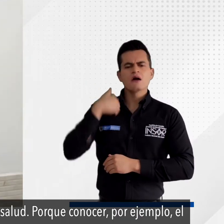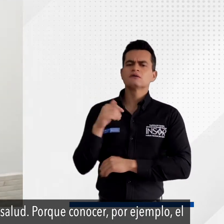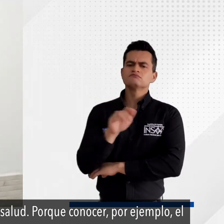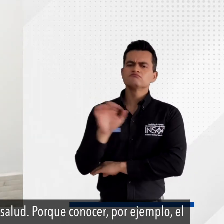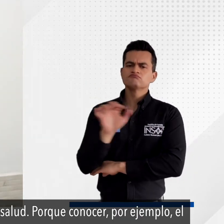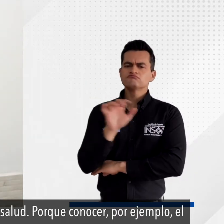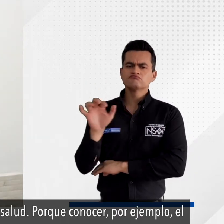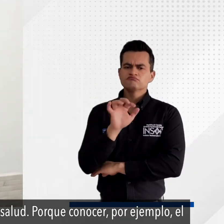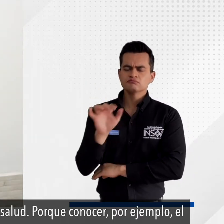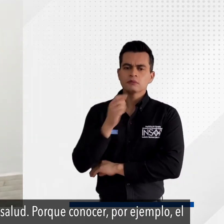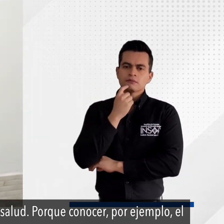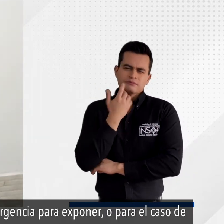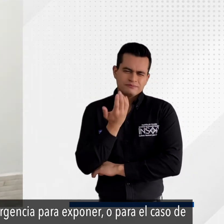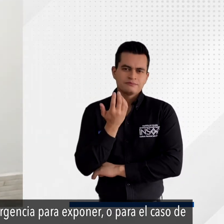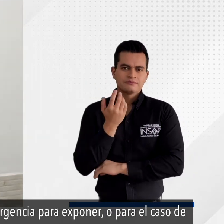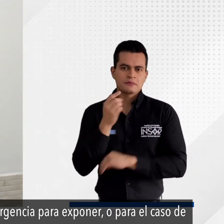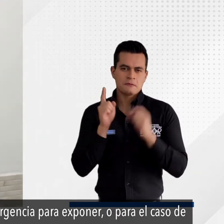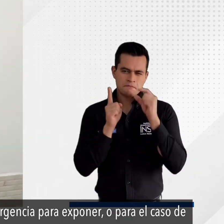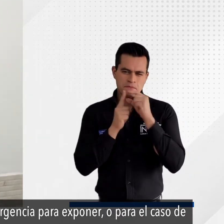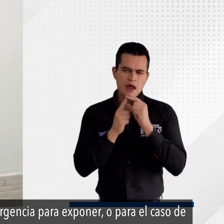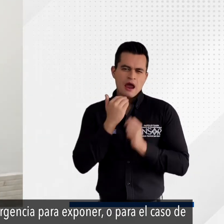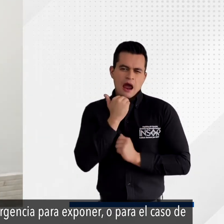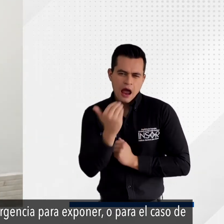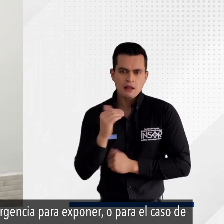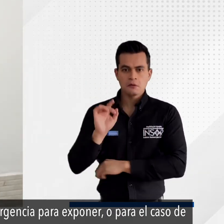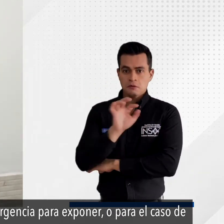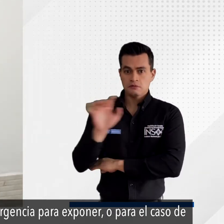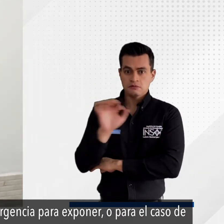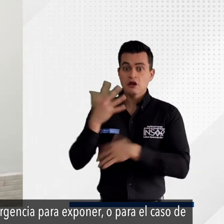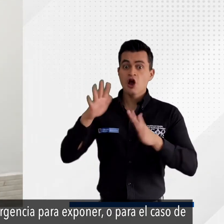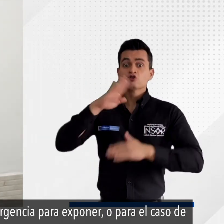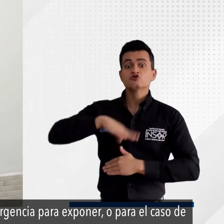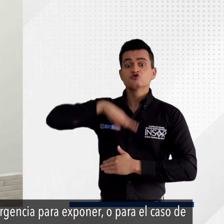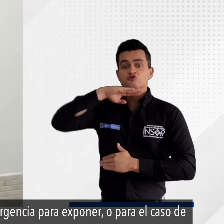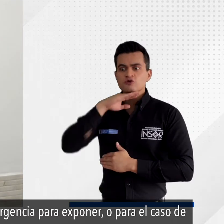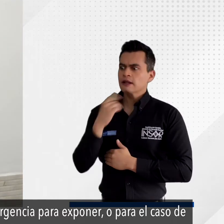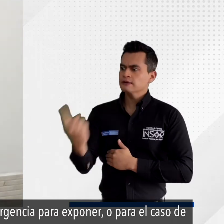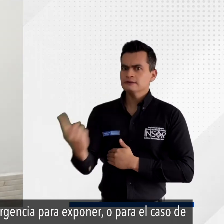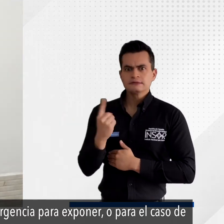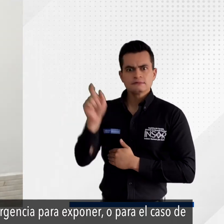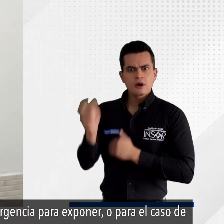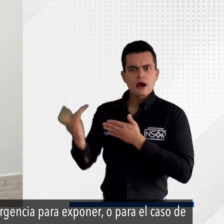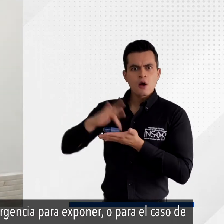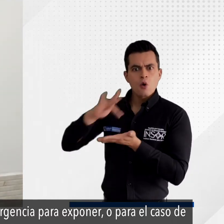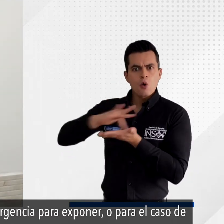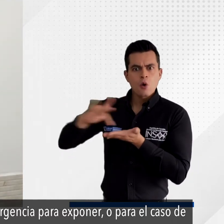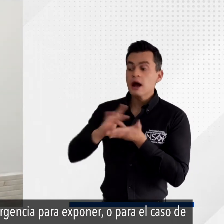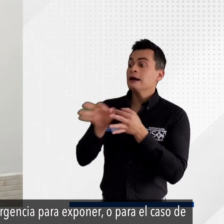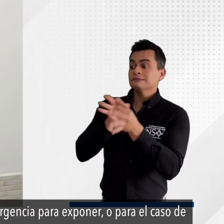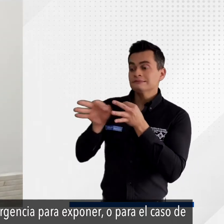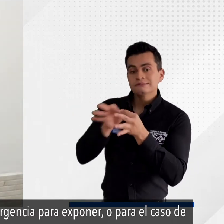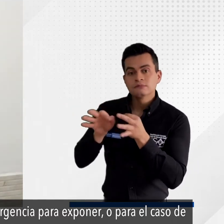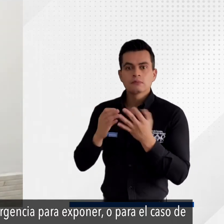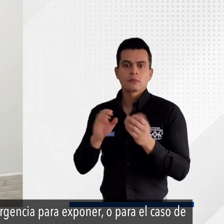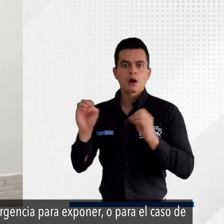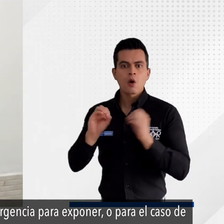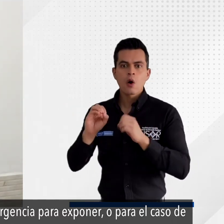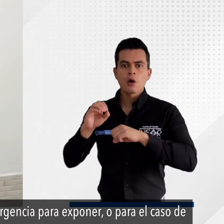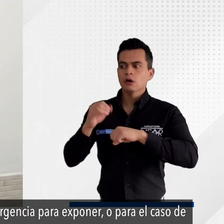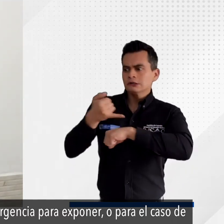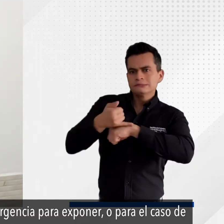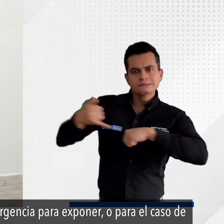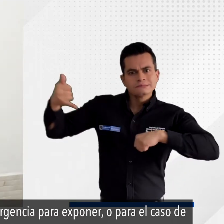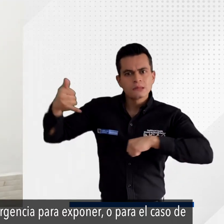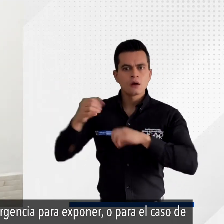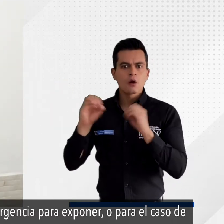podemos deletrear palabras no va a ser suficiente en un caso de una urgencia para exponer o para el caso de pasar, por ejemplo, una